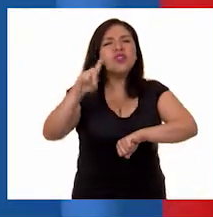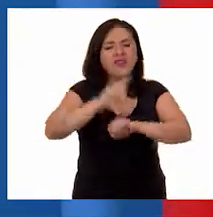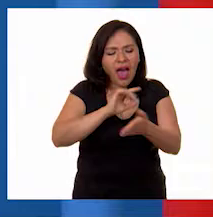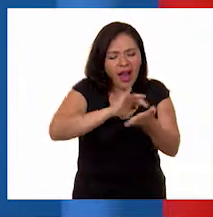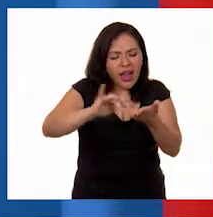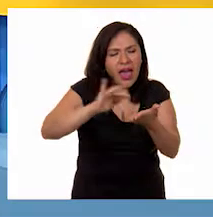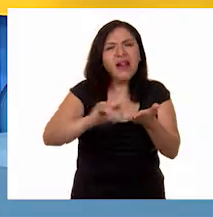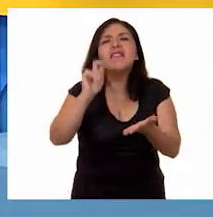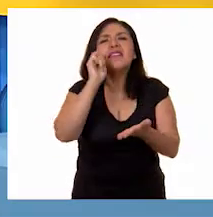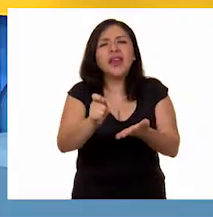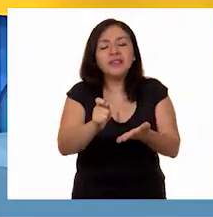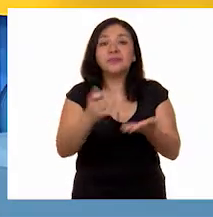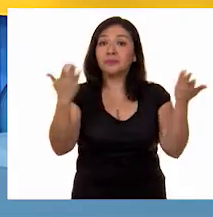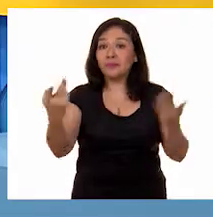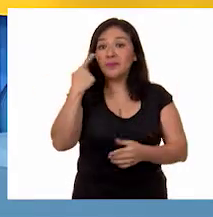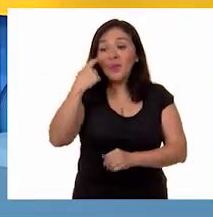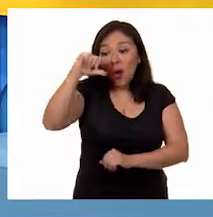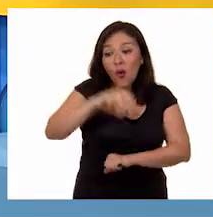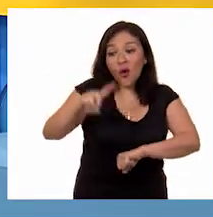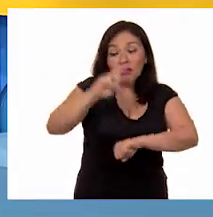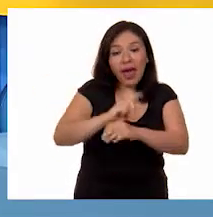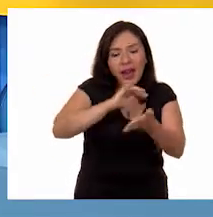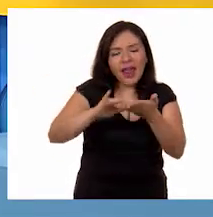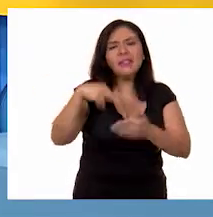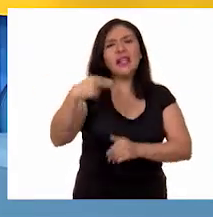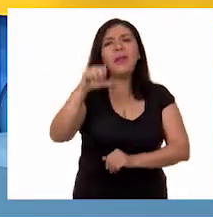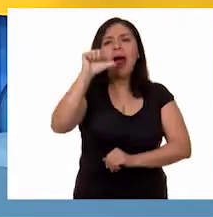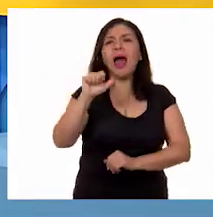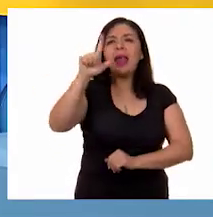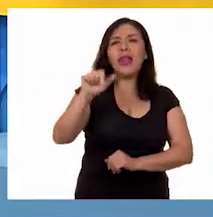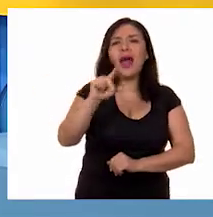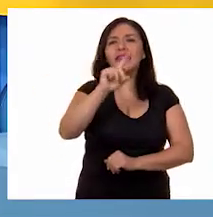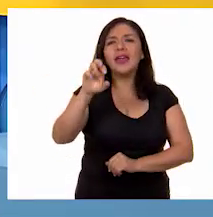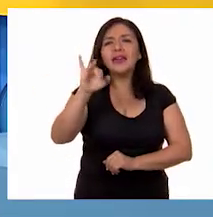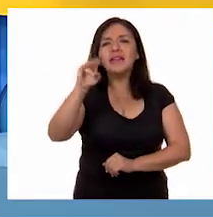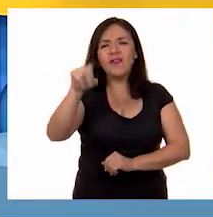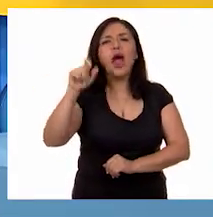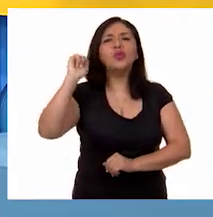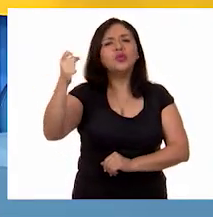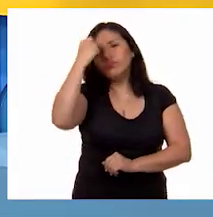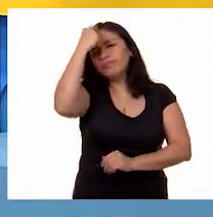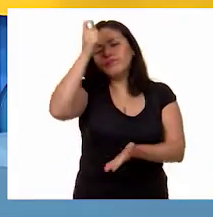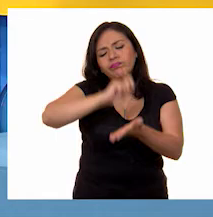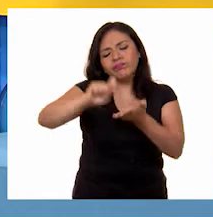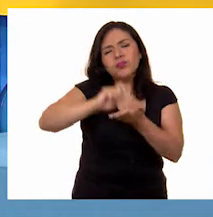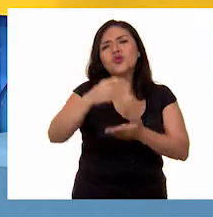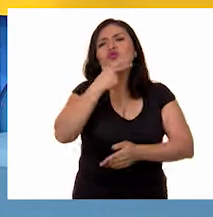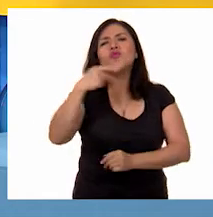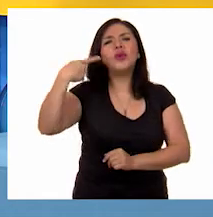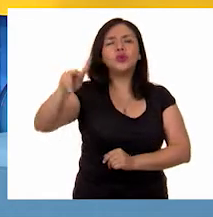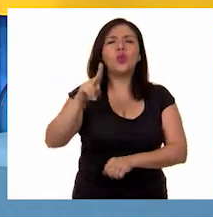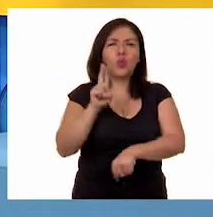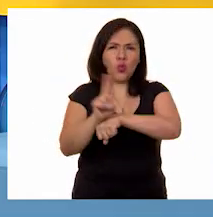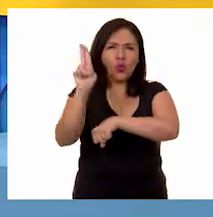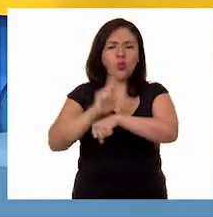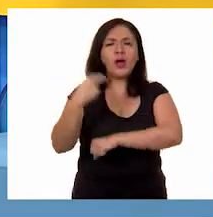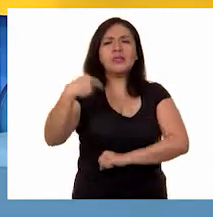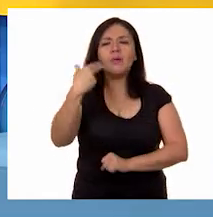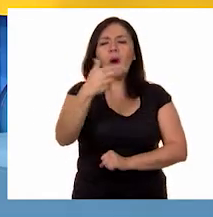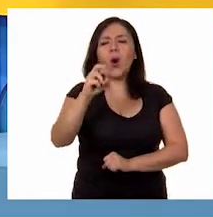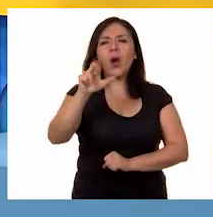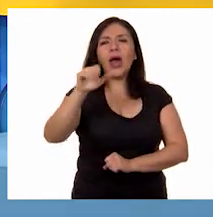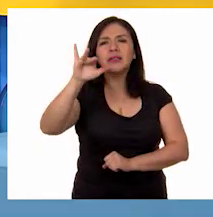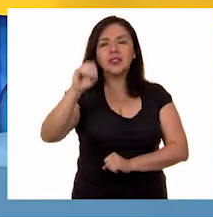Gaby? Hoy leeremos A la deriva, un cuento del escritor uruguayo Horacio Quiroga, quien nació en